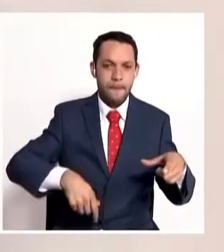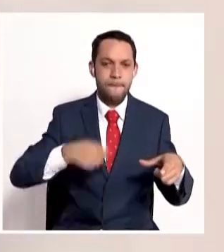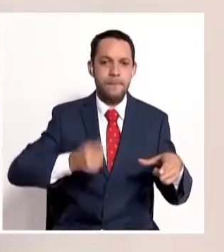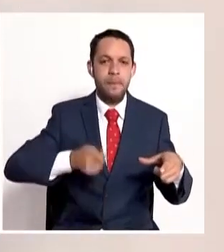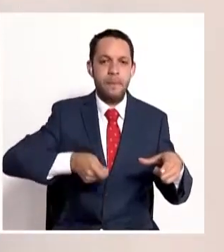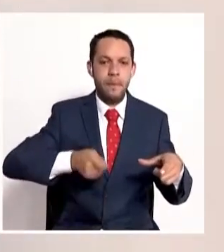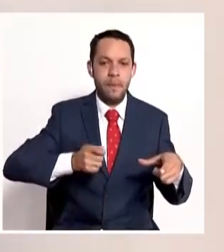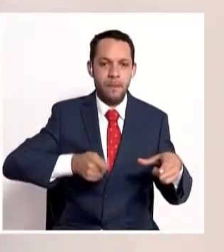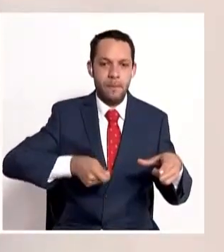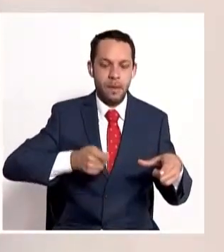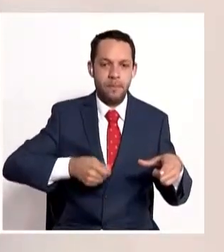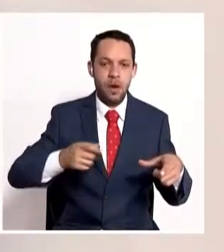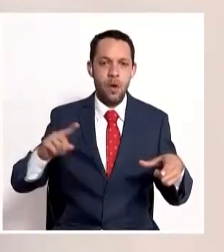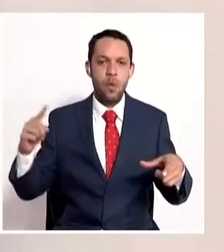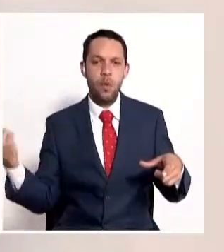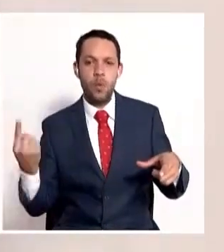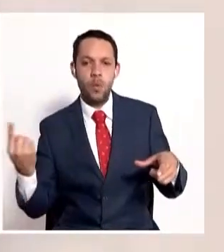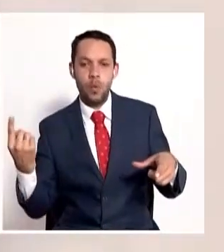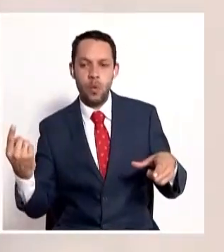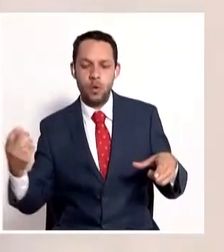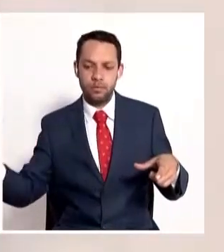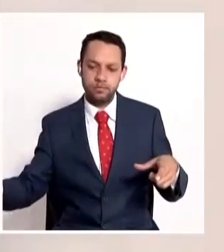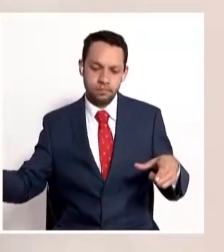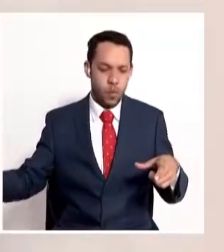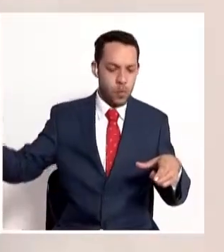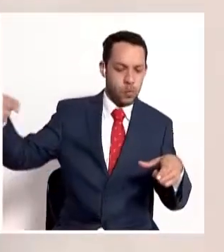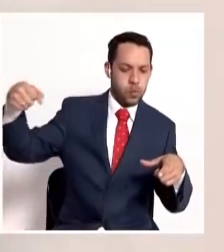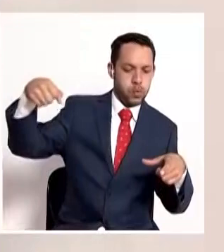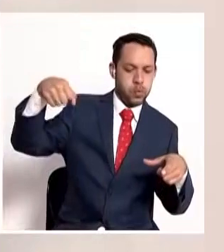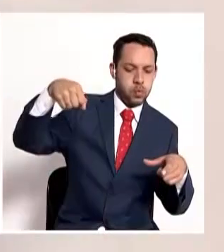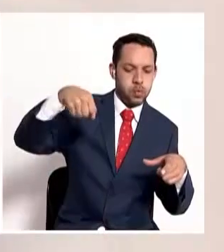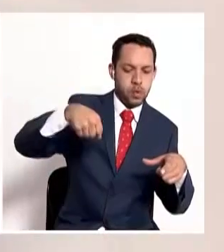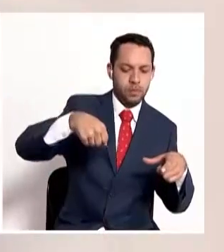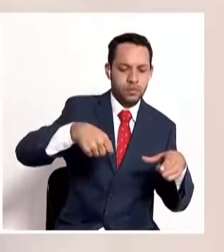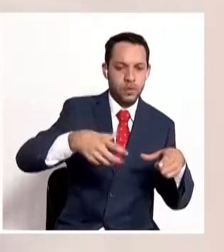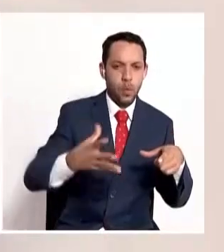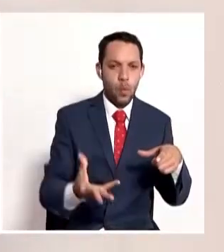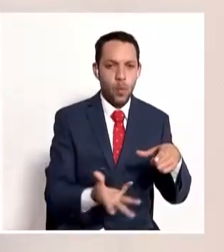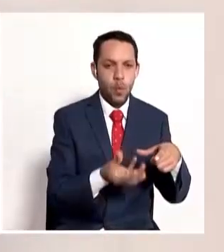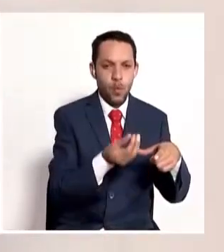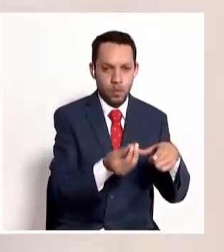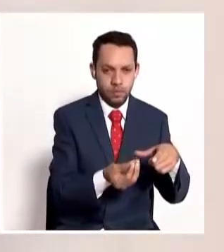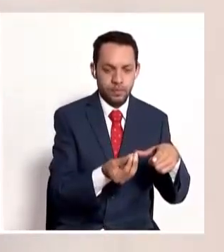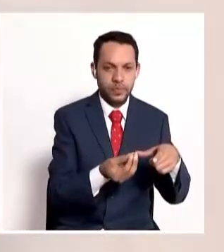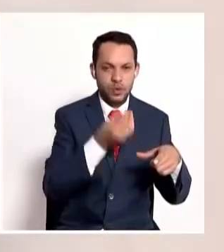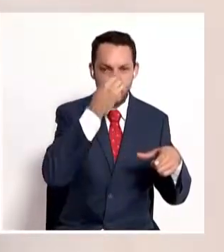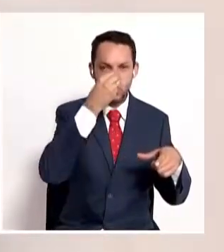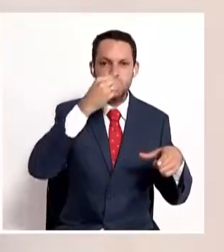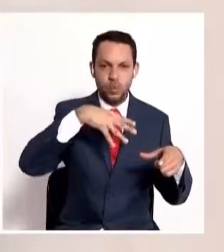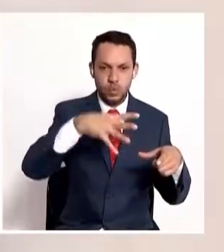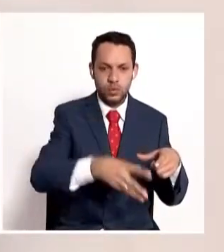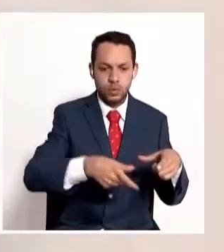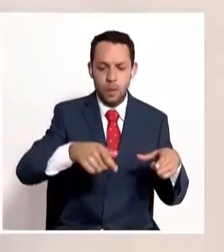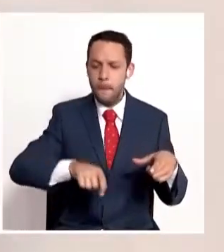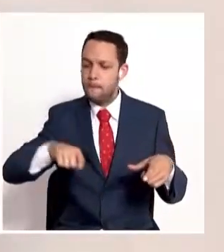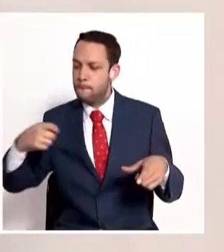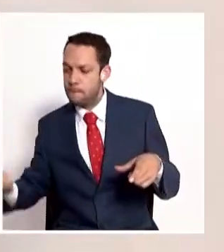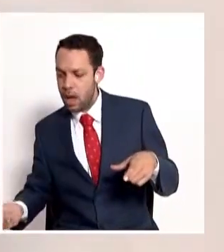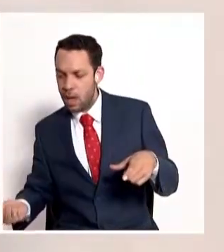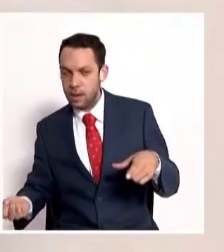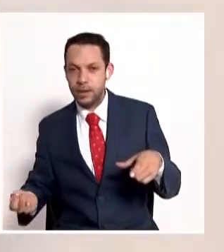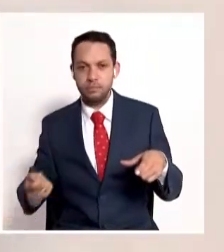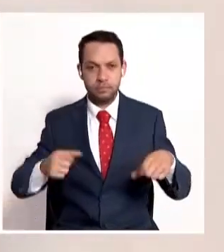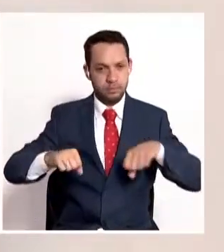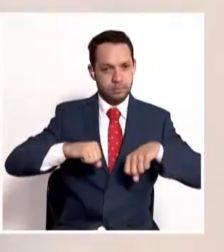colador y yo hice un jugo y el eche el jugo y pasó lo que quería y lo otro lo deseche así cuando ese intestino tiene su